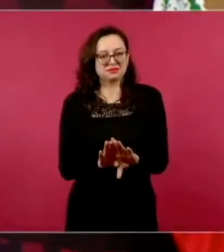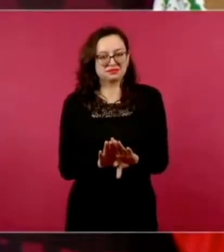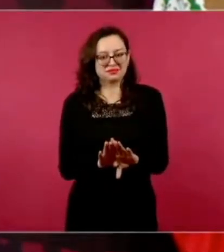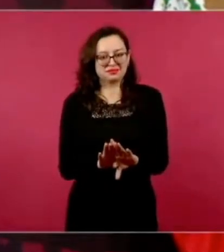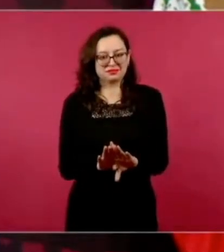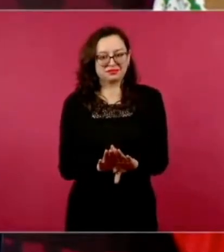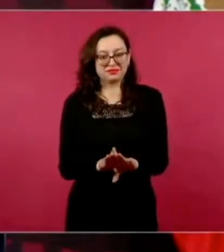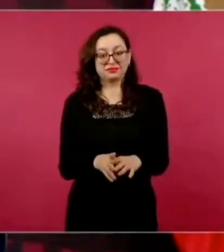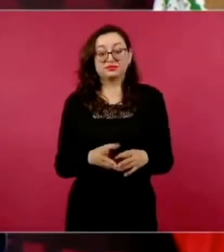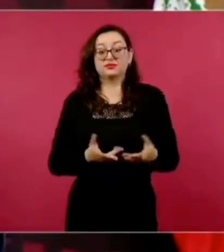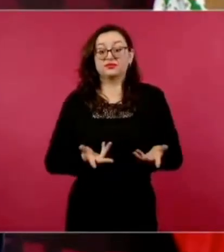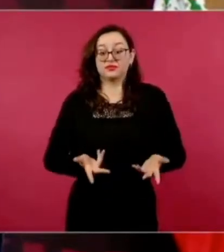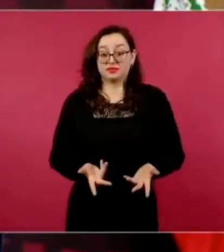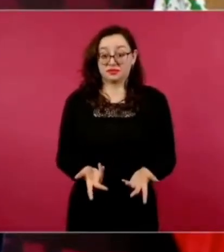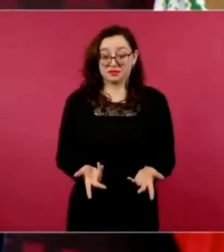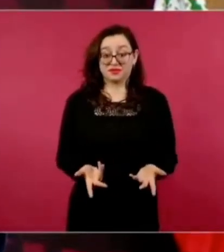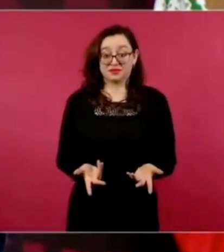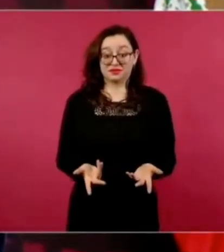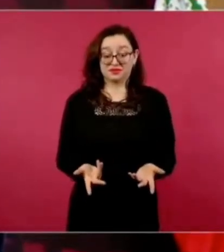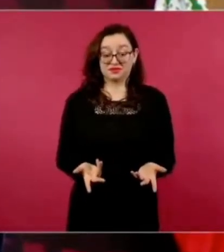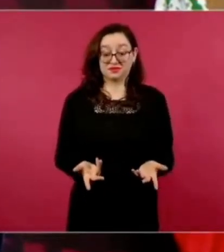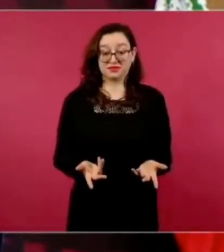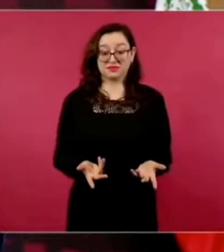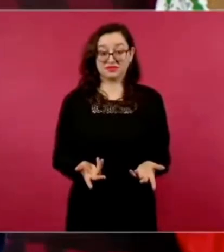Entonces, explico esto